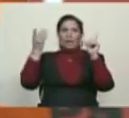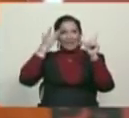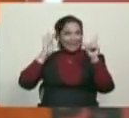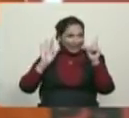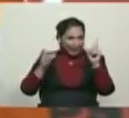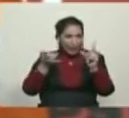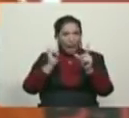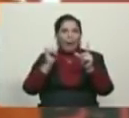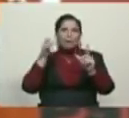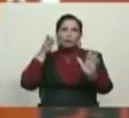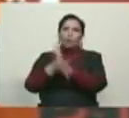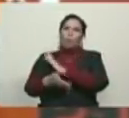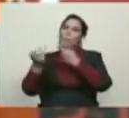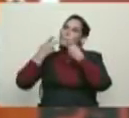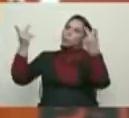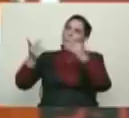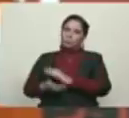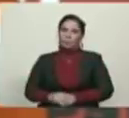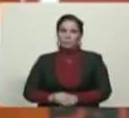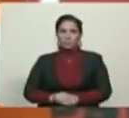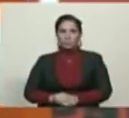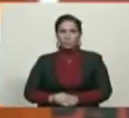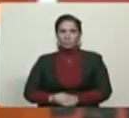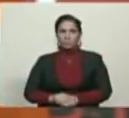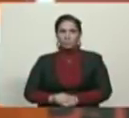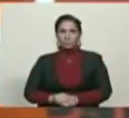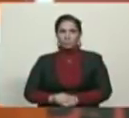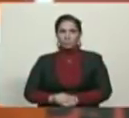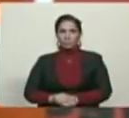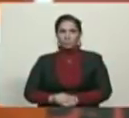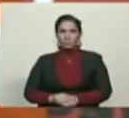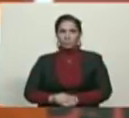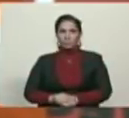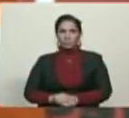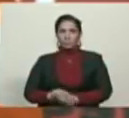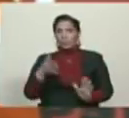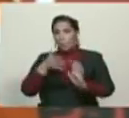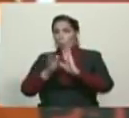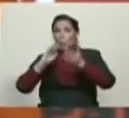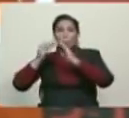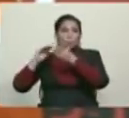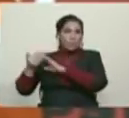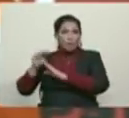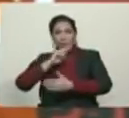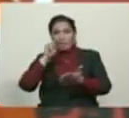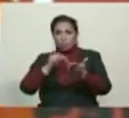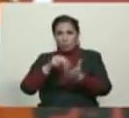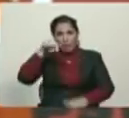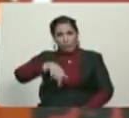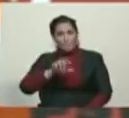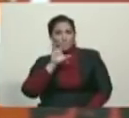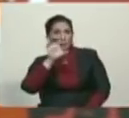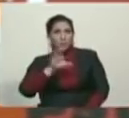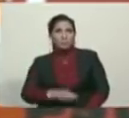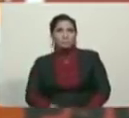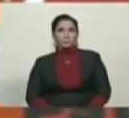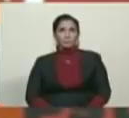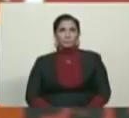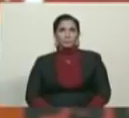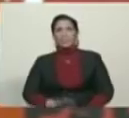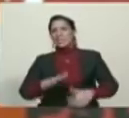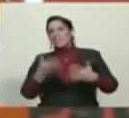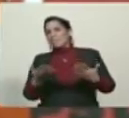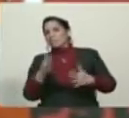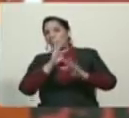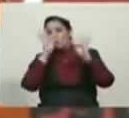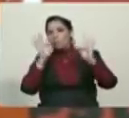estos pronunciamientos a nivel de la comunidad nacional en el país? Y de qué manera